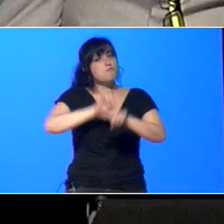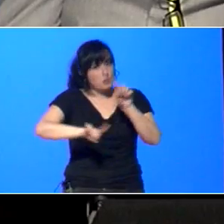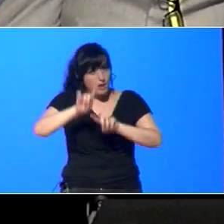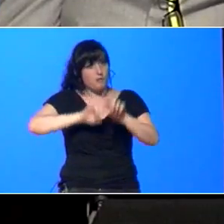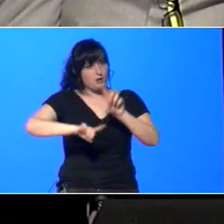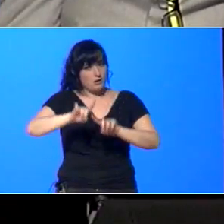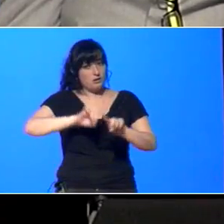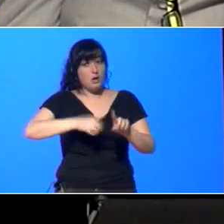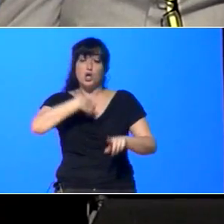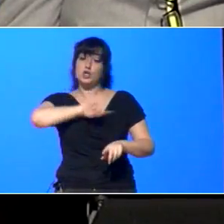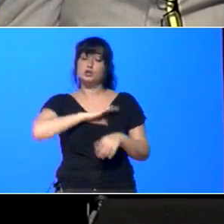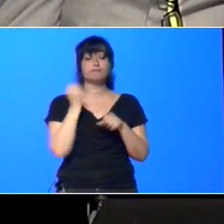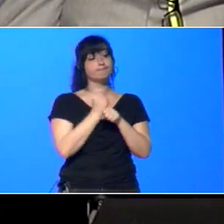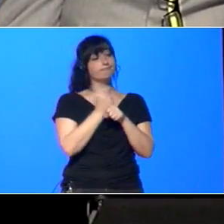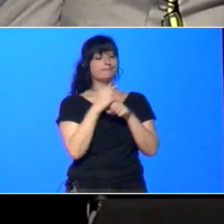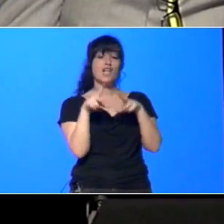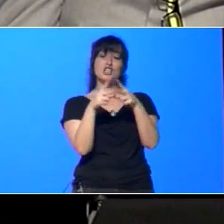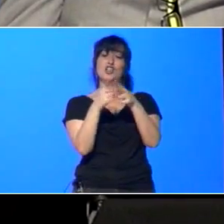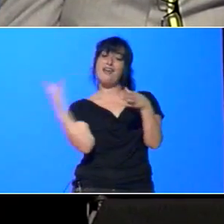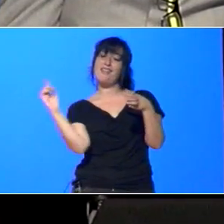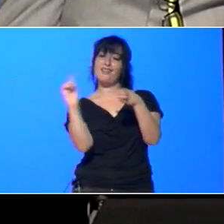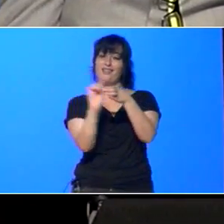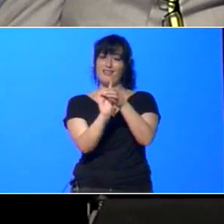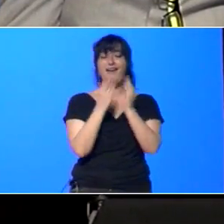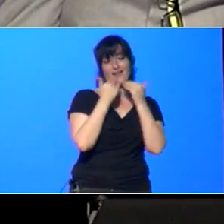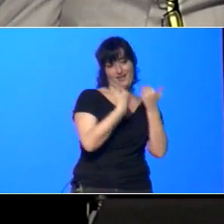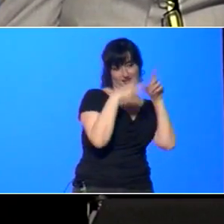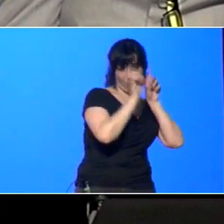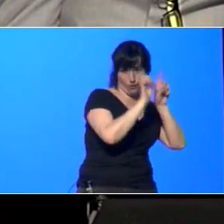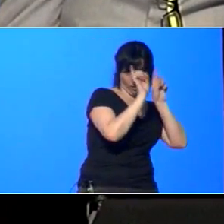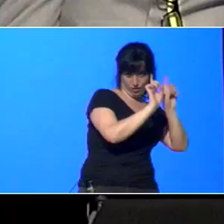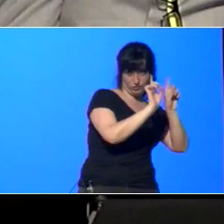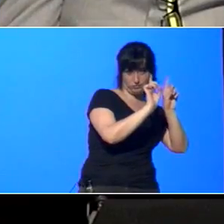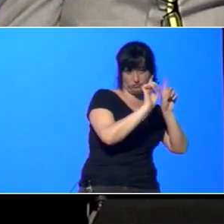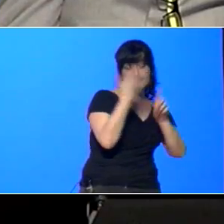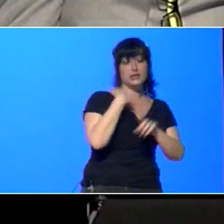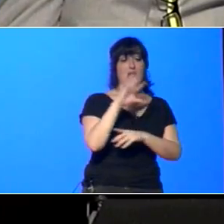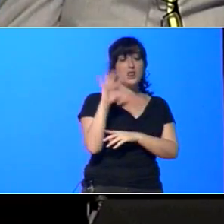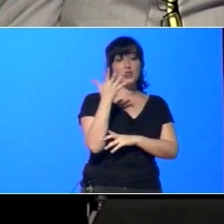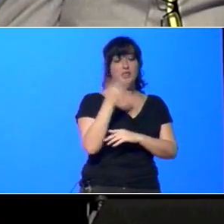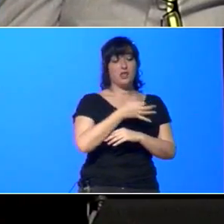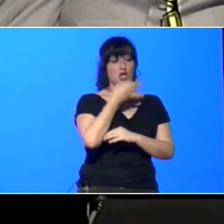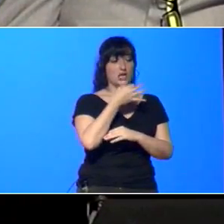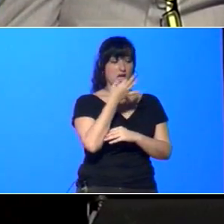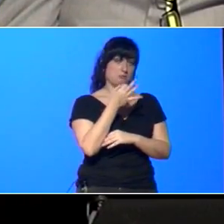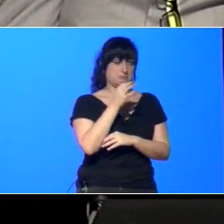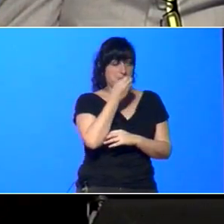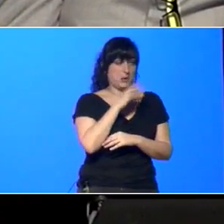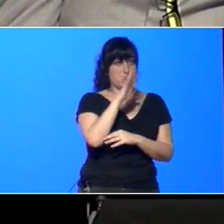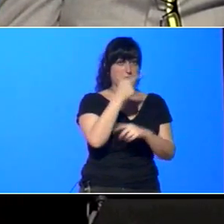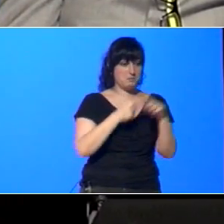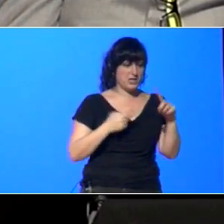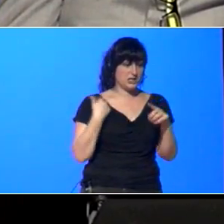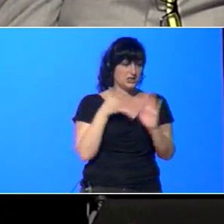¿no? Estamos trabajando en la sociedad inclusiva a través de la educación, que a partir de las 5 de la tarde, 4 y media, esos recursos desaparecen.